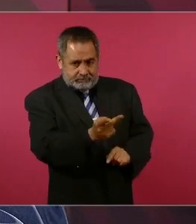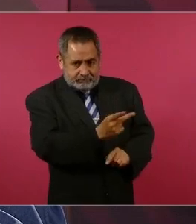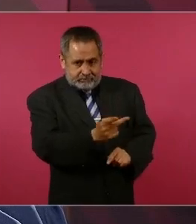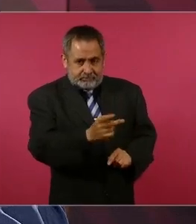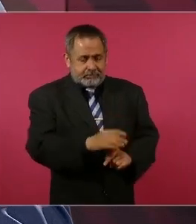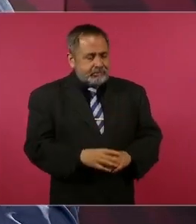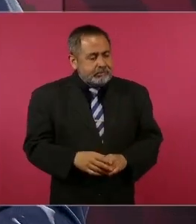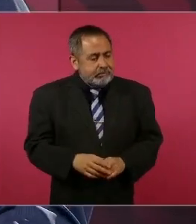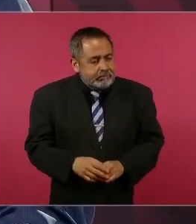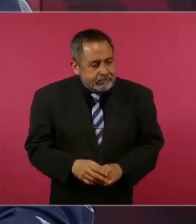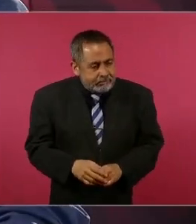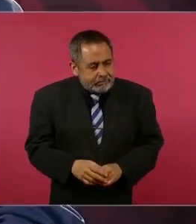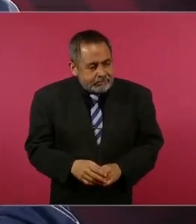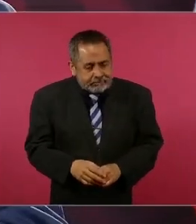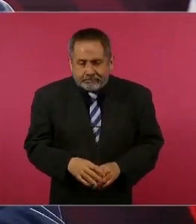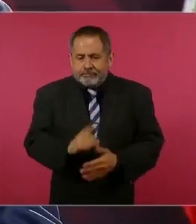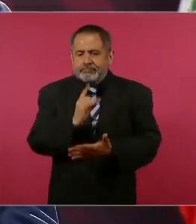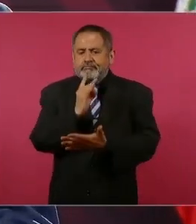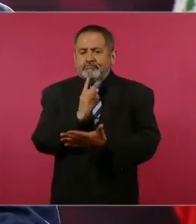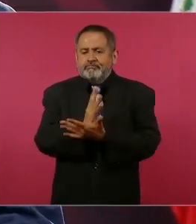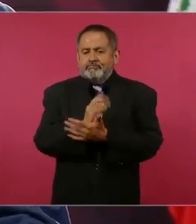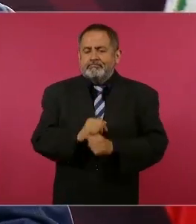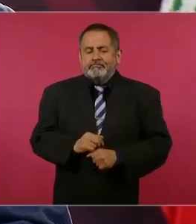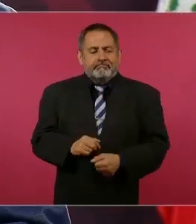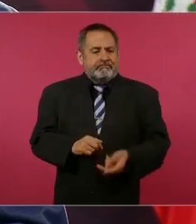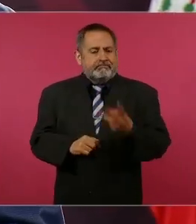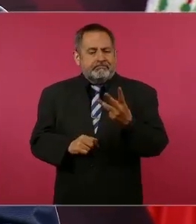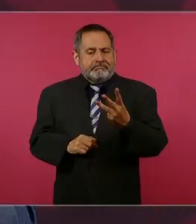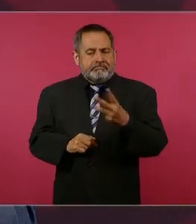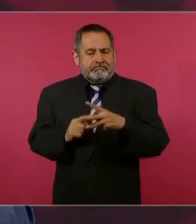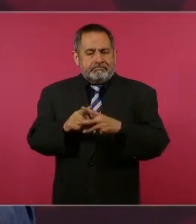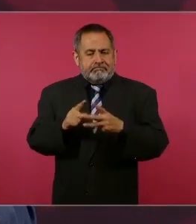se distinguen por tres cosas.